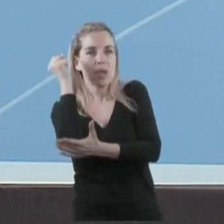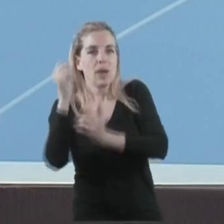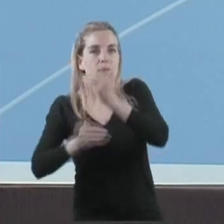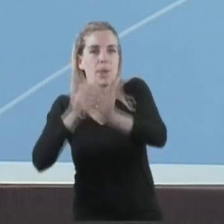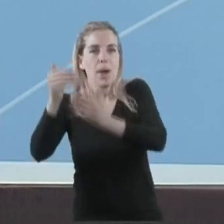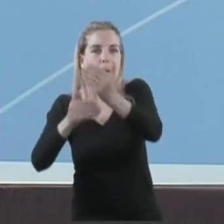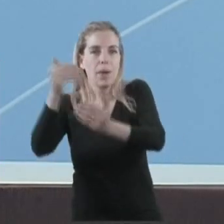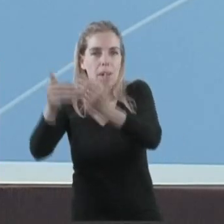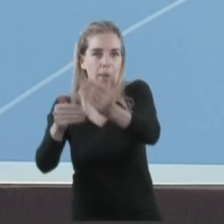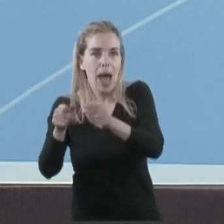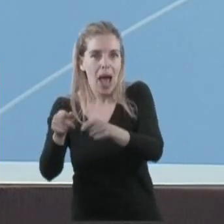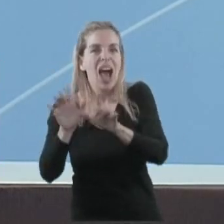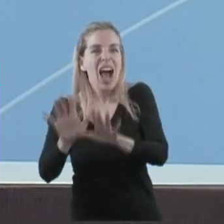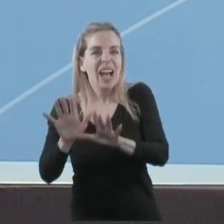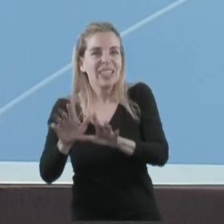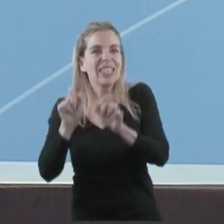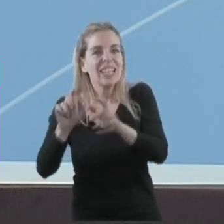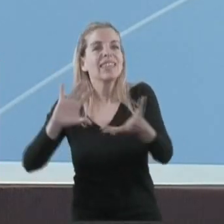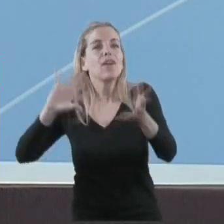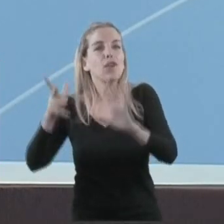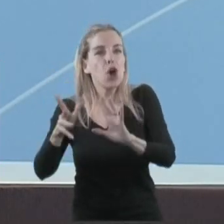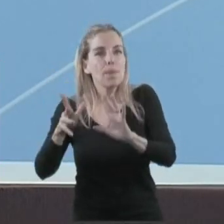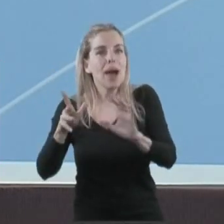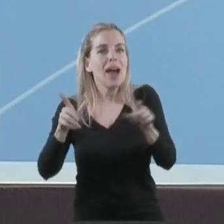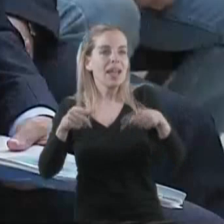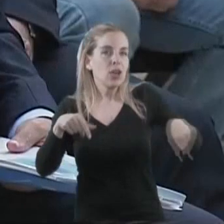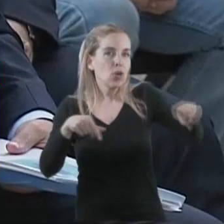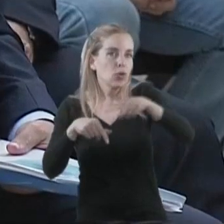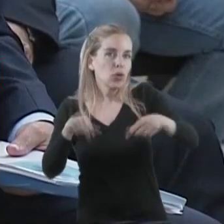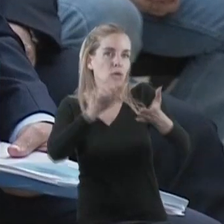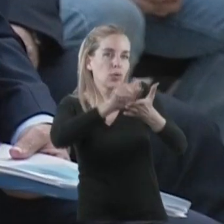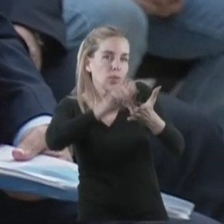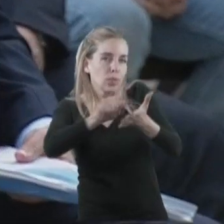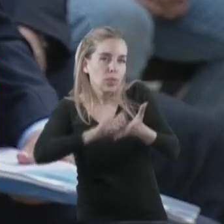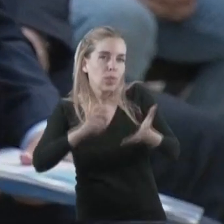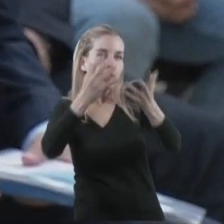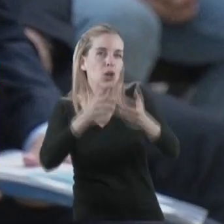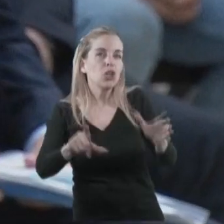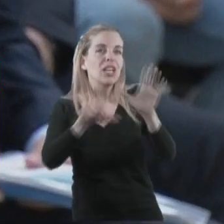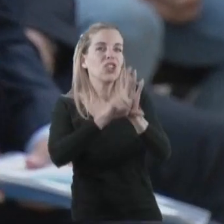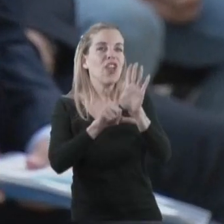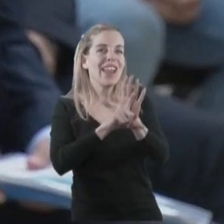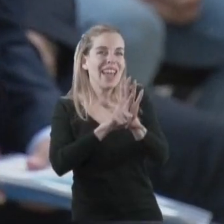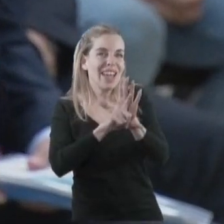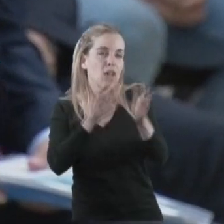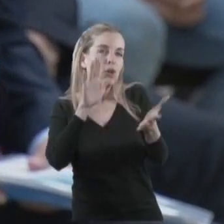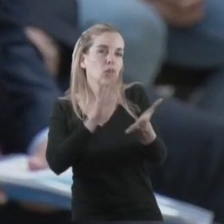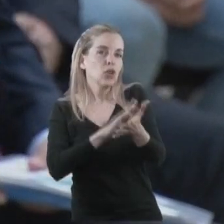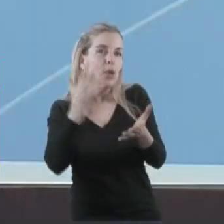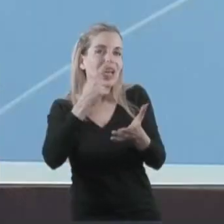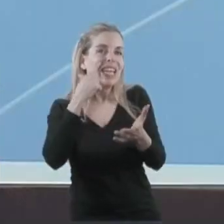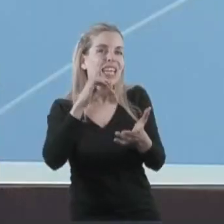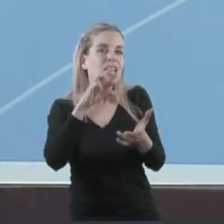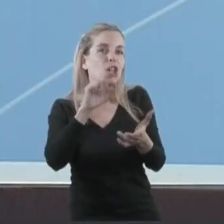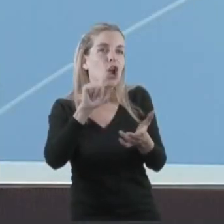lógica también que se diseña este proyecto de ley de hidrocarburos, sobre el cual le pedimos al Congreso de la Nación